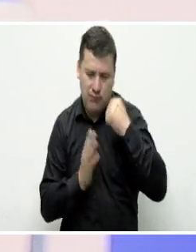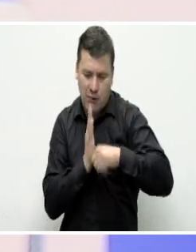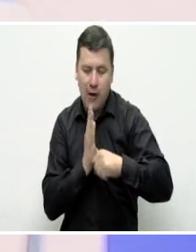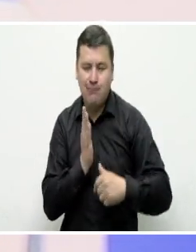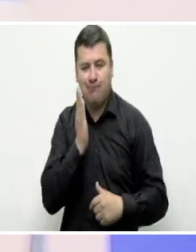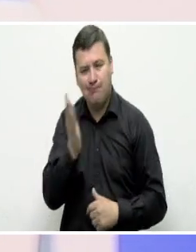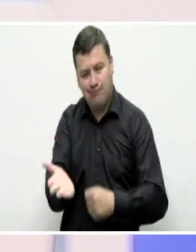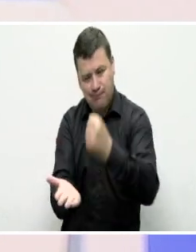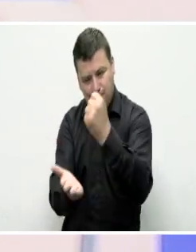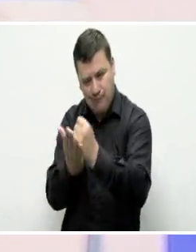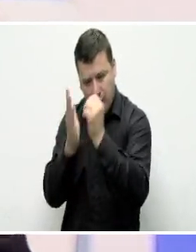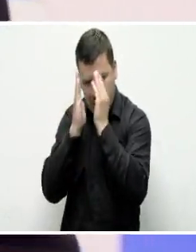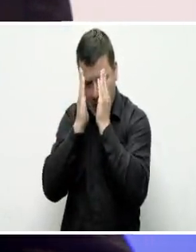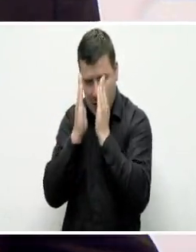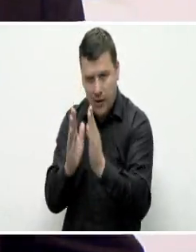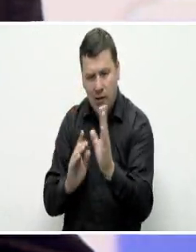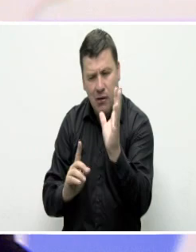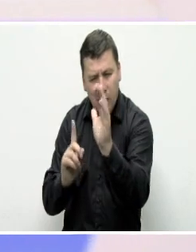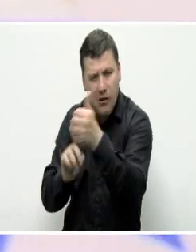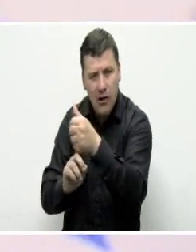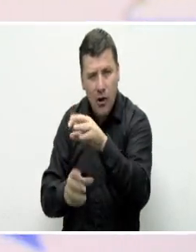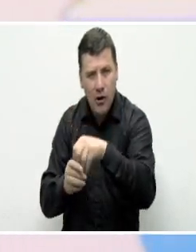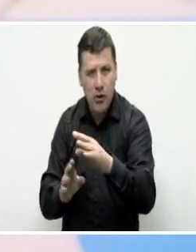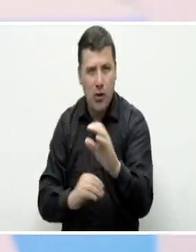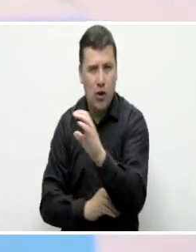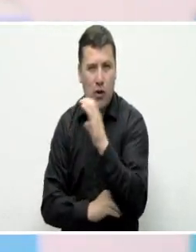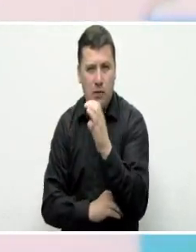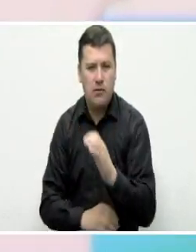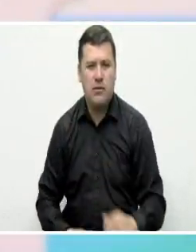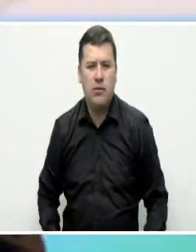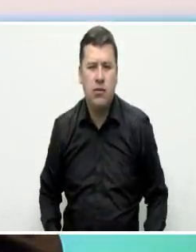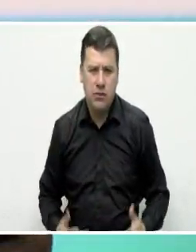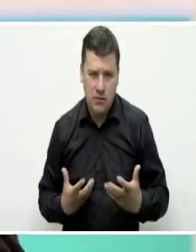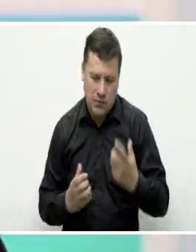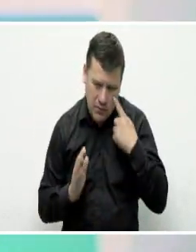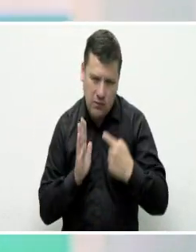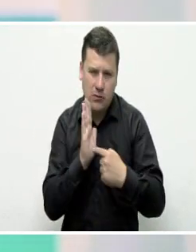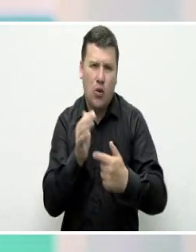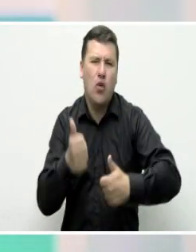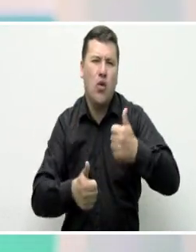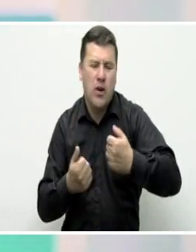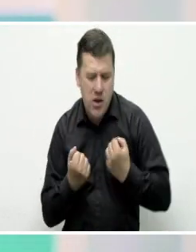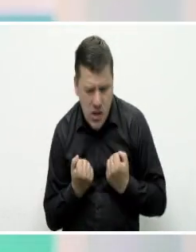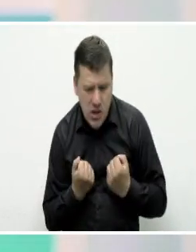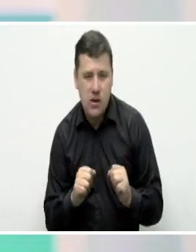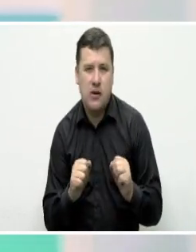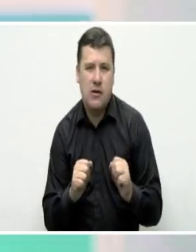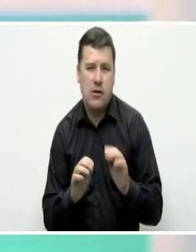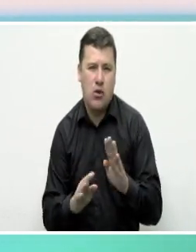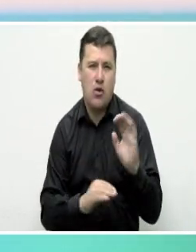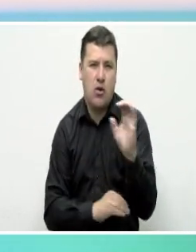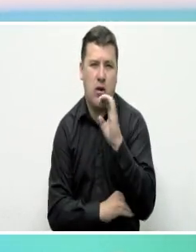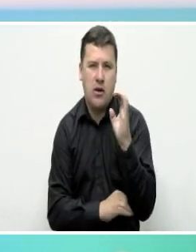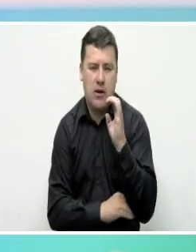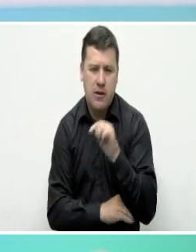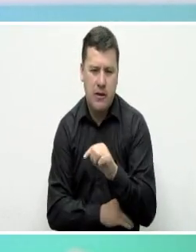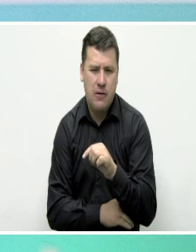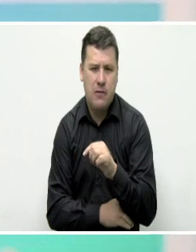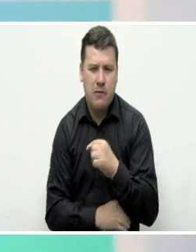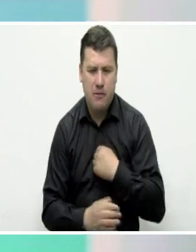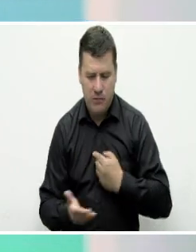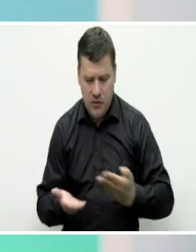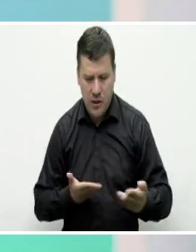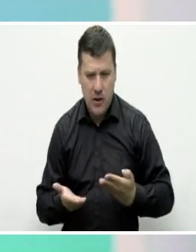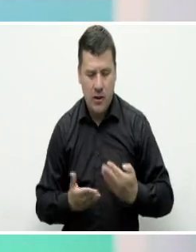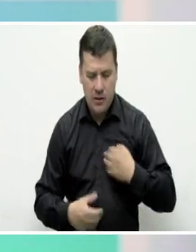registraduría de atender la identificación de los colombianos. Queremos mostrarles cuál ha sido el esfuerzo de estos colombianos, de estos servidores